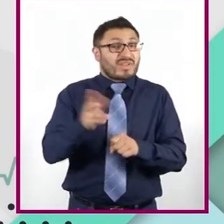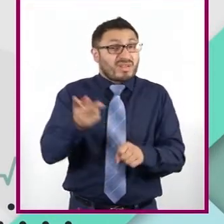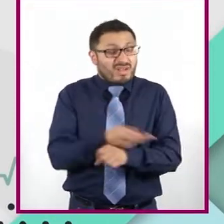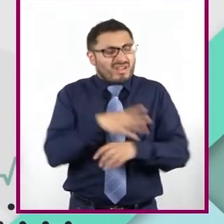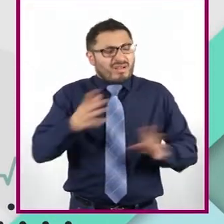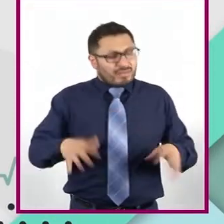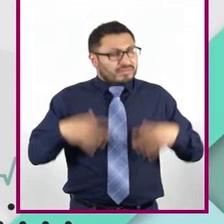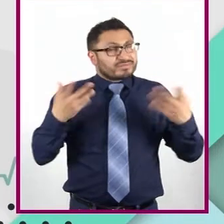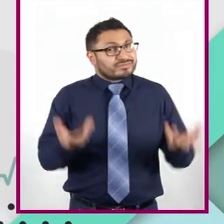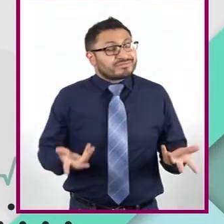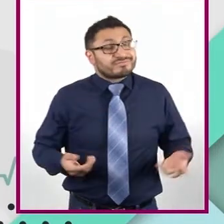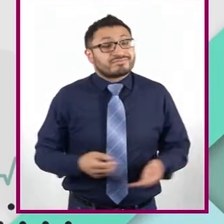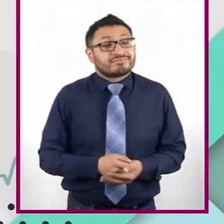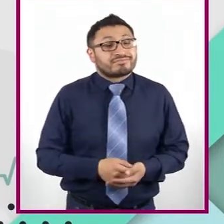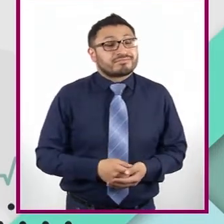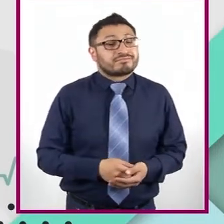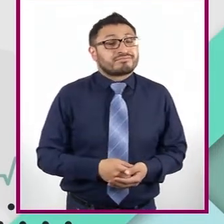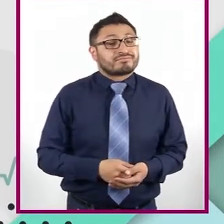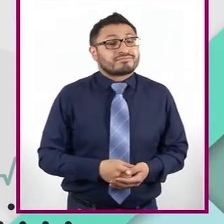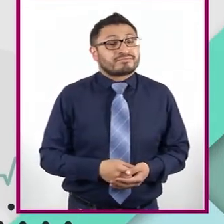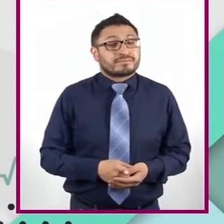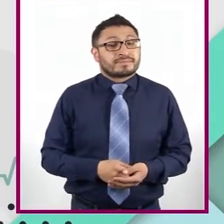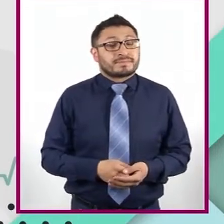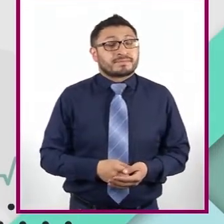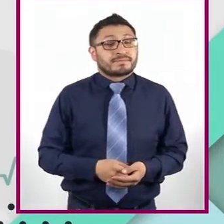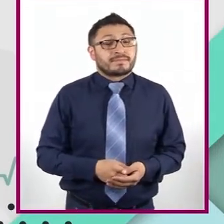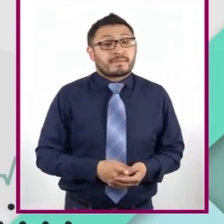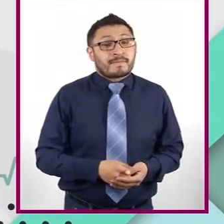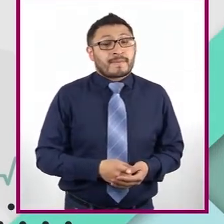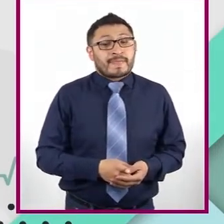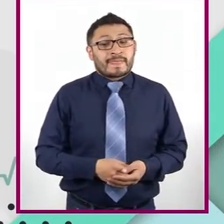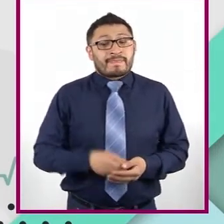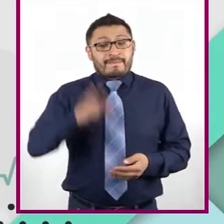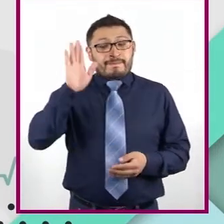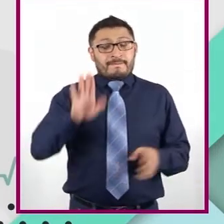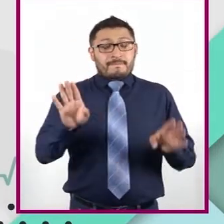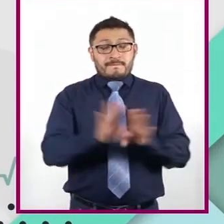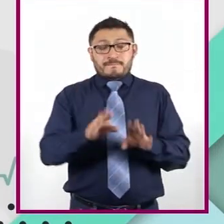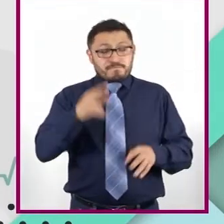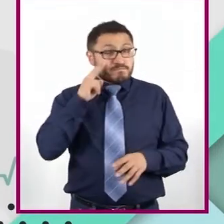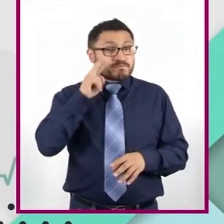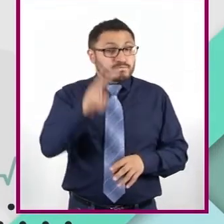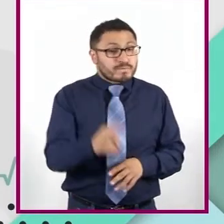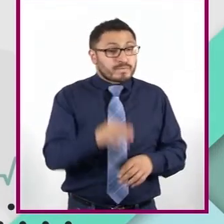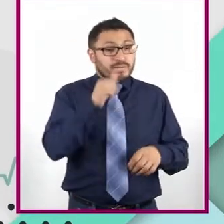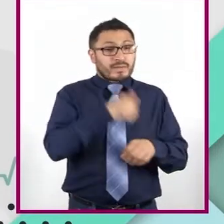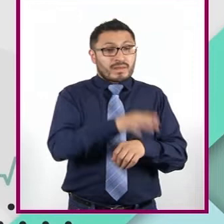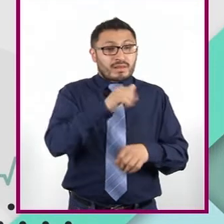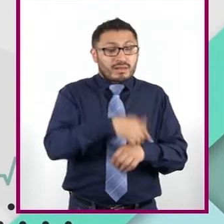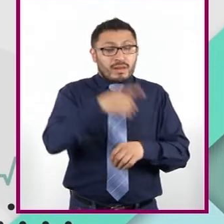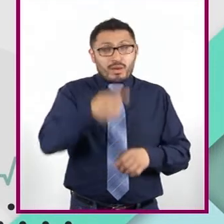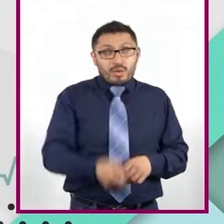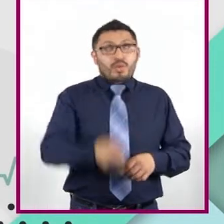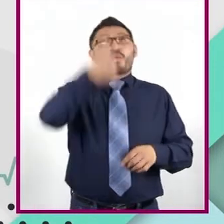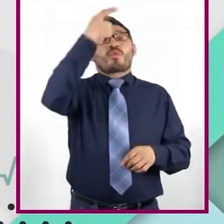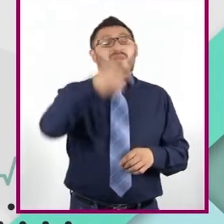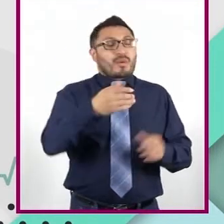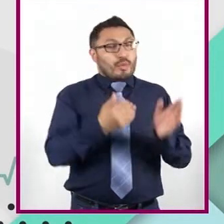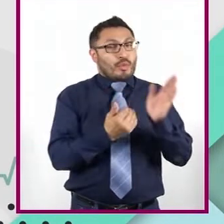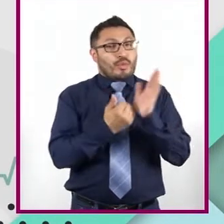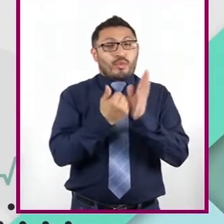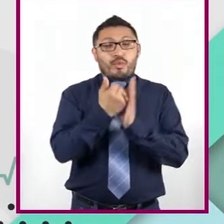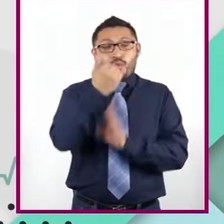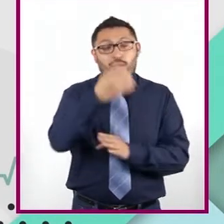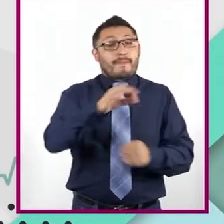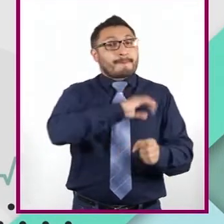podemos esperar, maestro Eduardo? Por un lado, hemos observado que cuando el número de lanzamientos va aumentando,